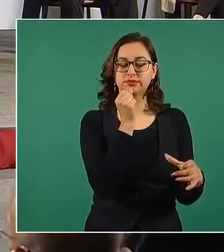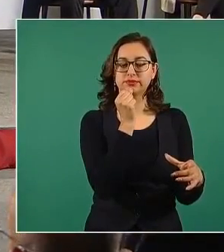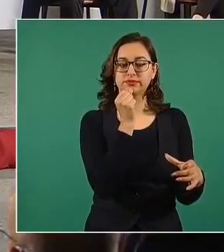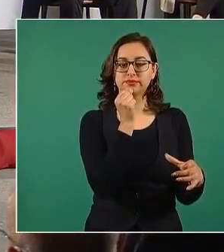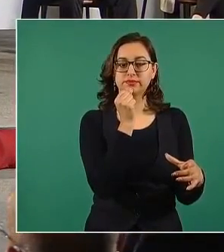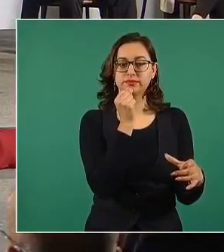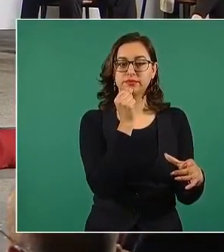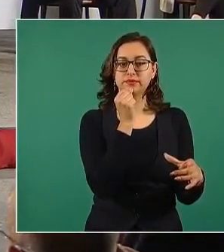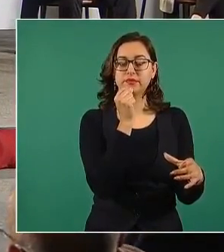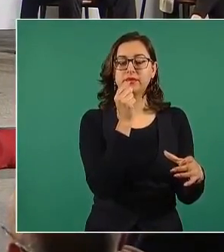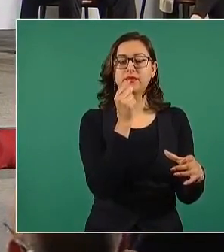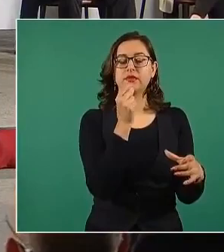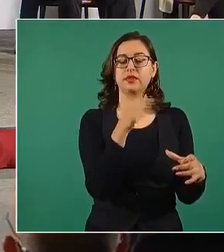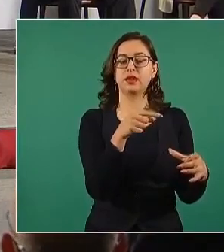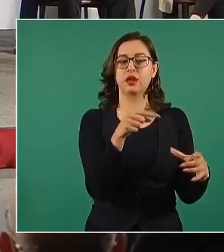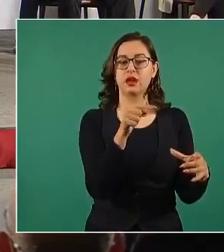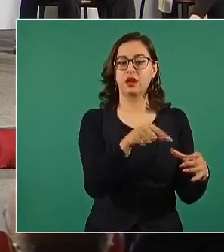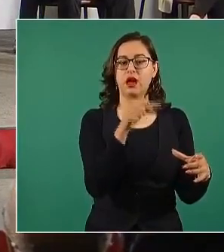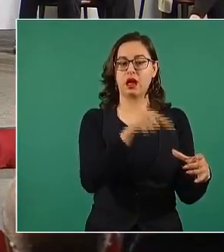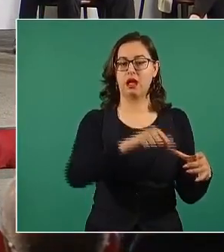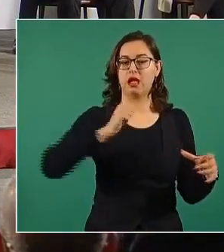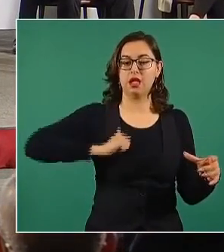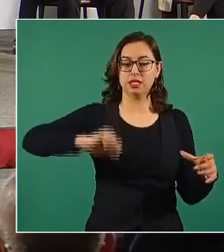de la Policía